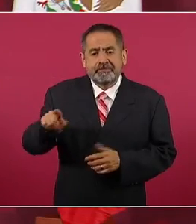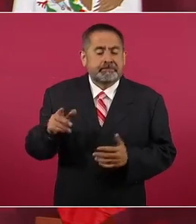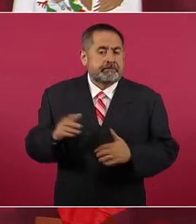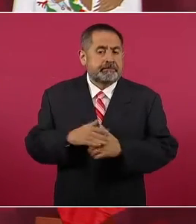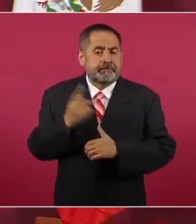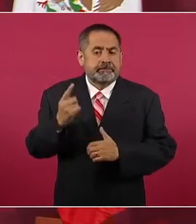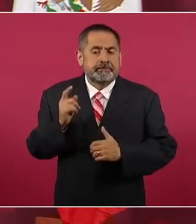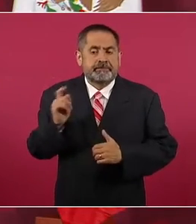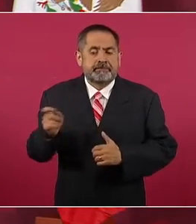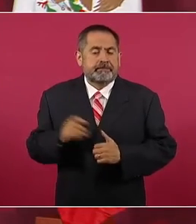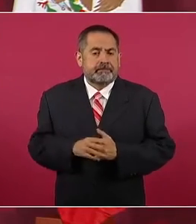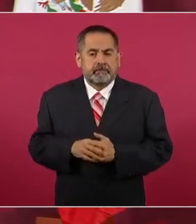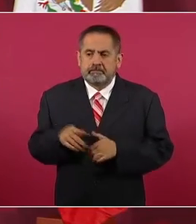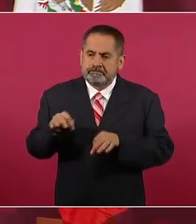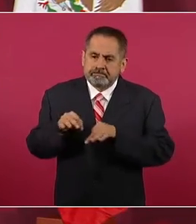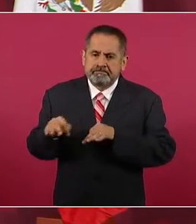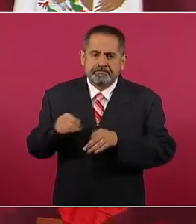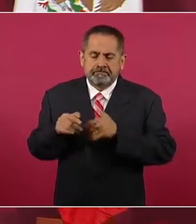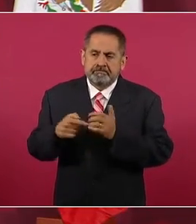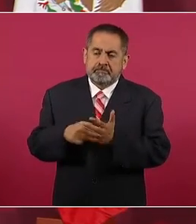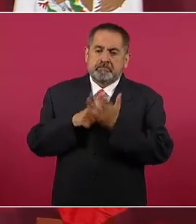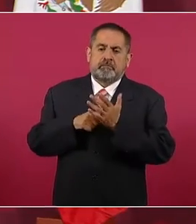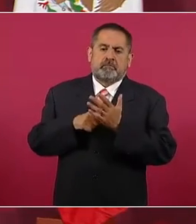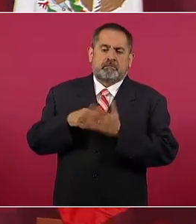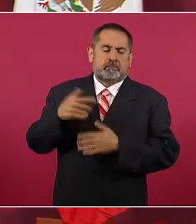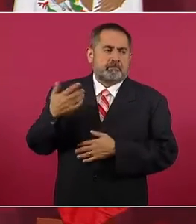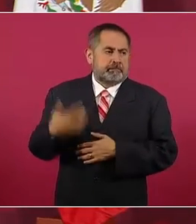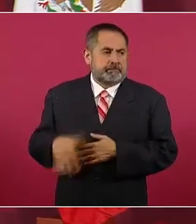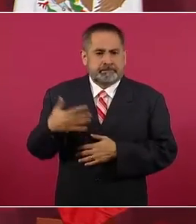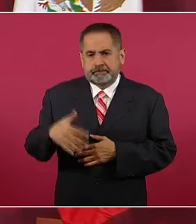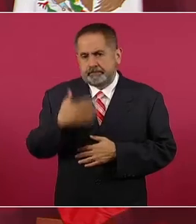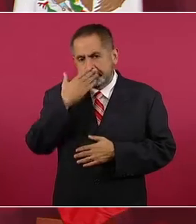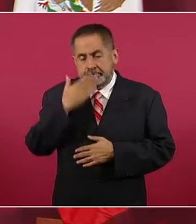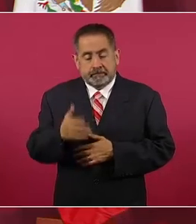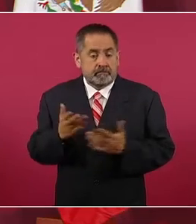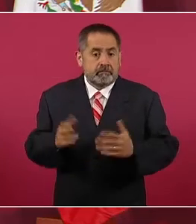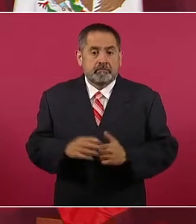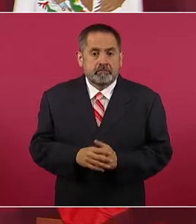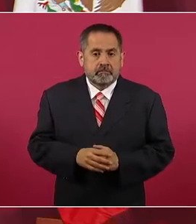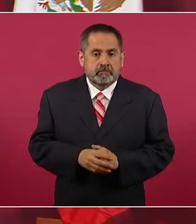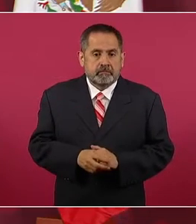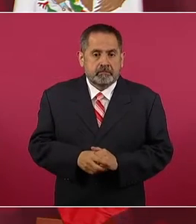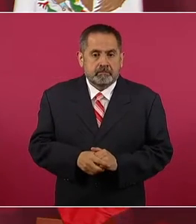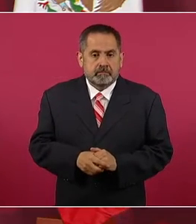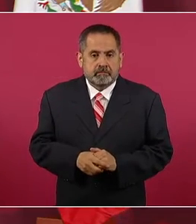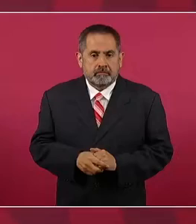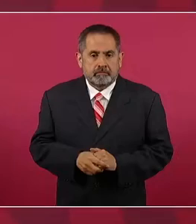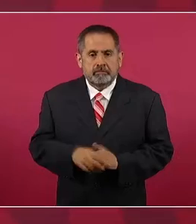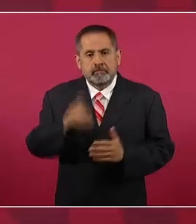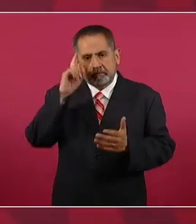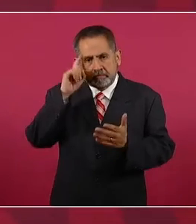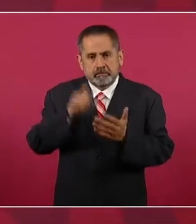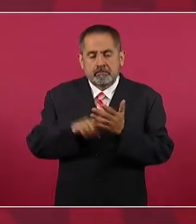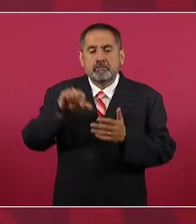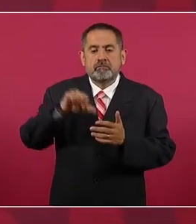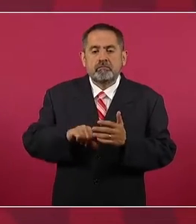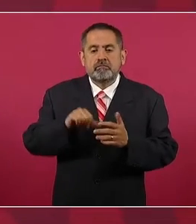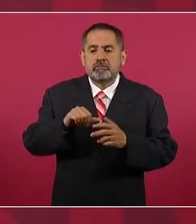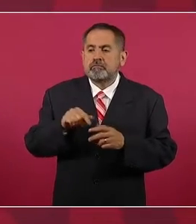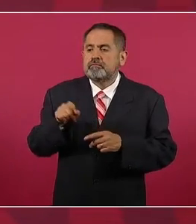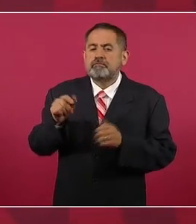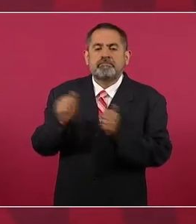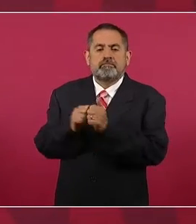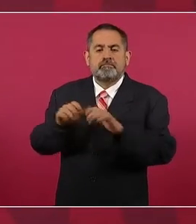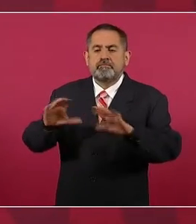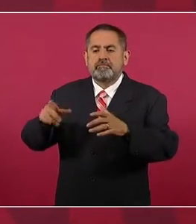porque son trabajadores ejemplares. Bueno, ¿qué creen que vamos a hacer ahora con los